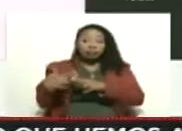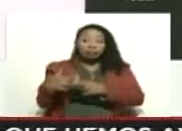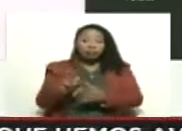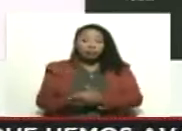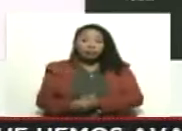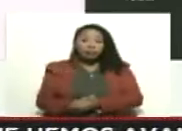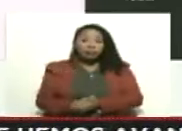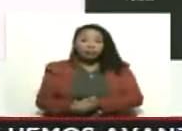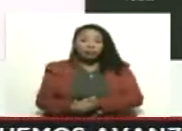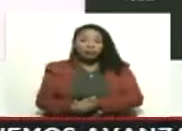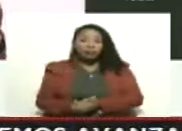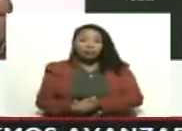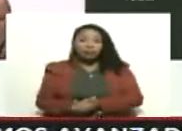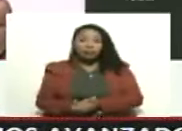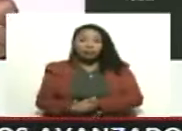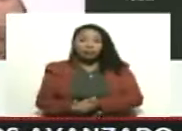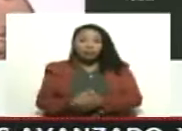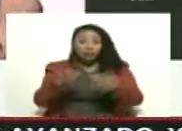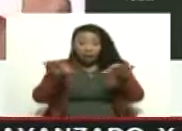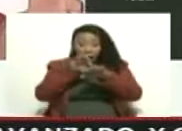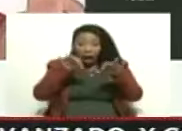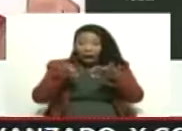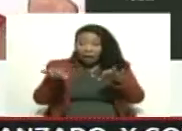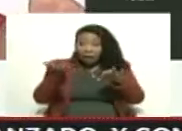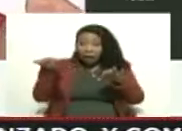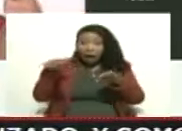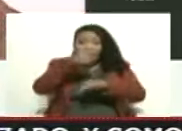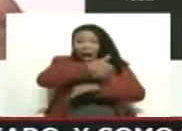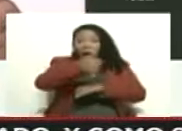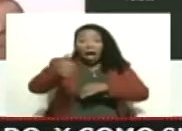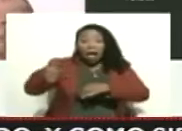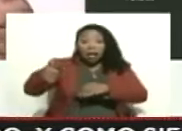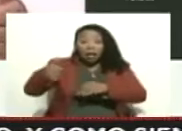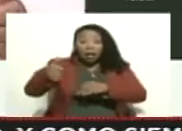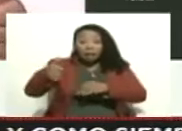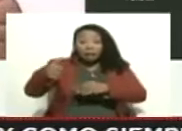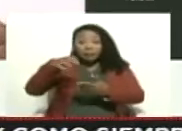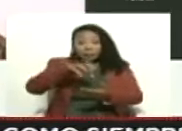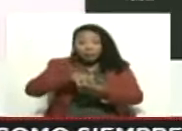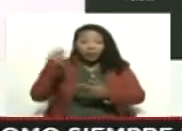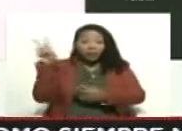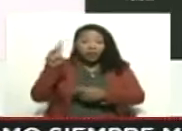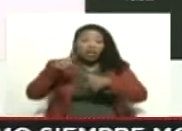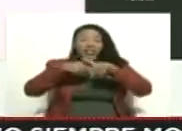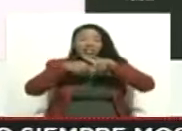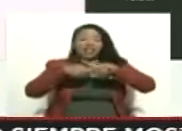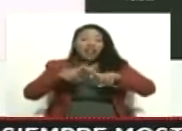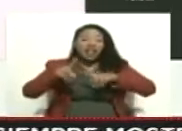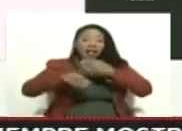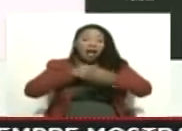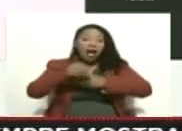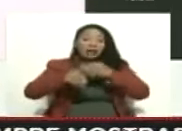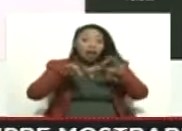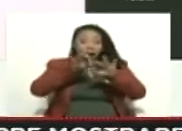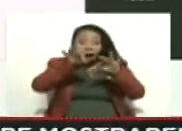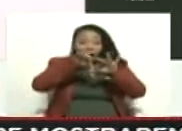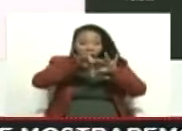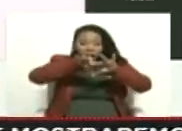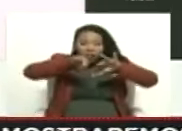es un peligro las hayacas las hayacas cada estado cada zona de Venezuela tiene una forma distinta de hacer la